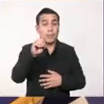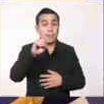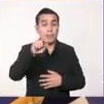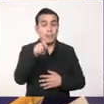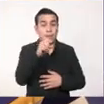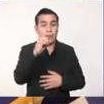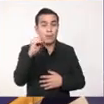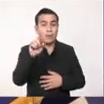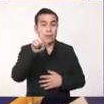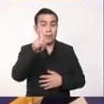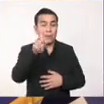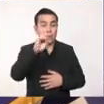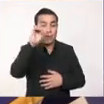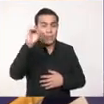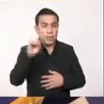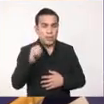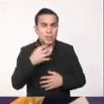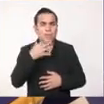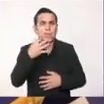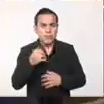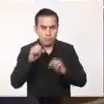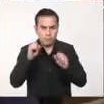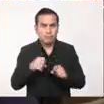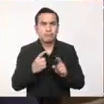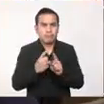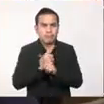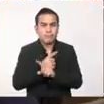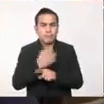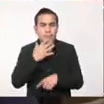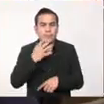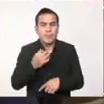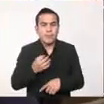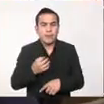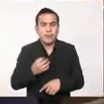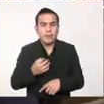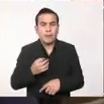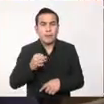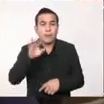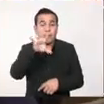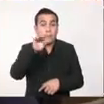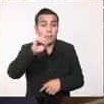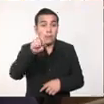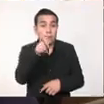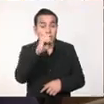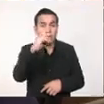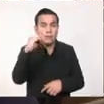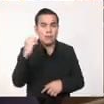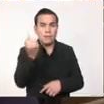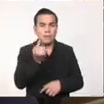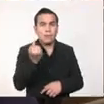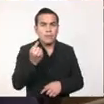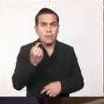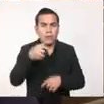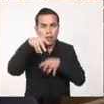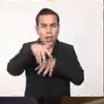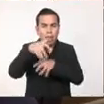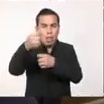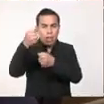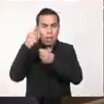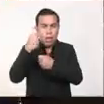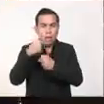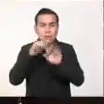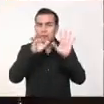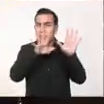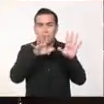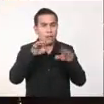personas en la calle con el 1% que pudieran movilizar. Y no pueden poner 50,000 gentes en la calle, ni